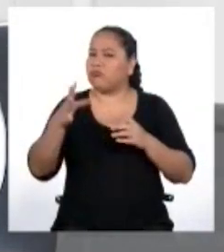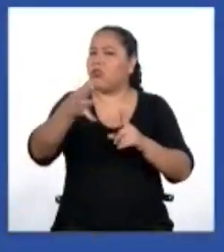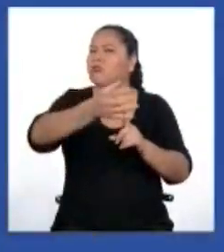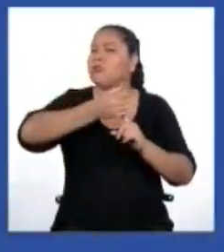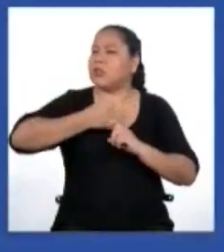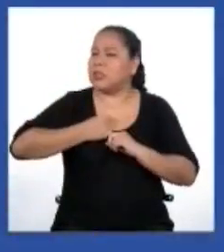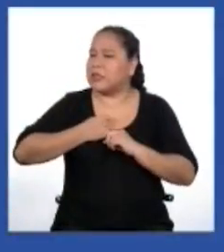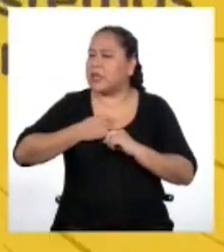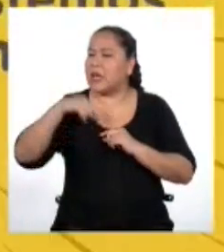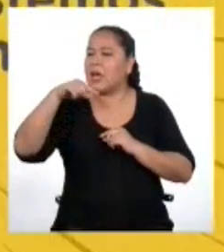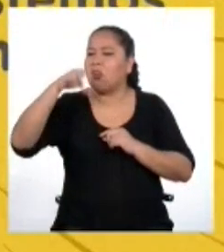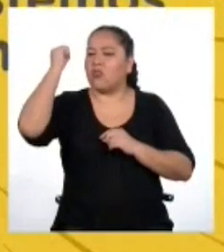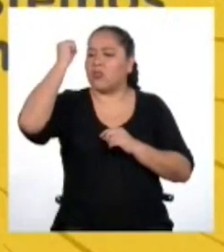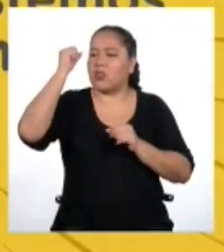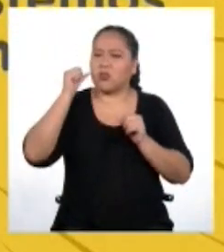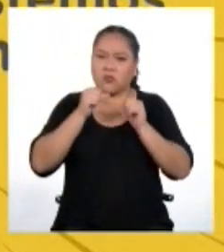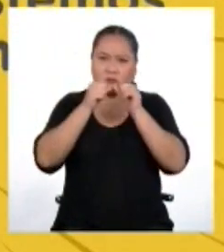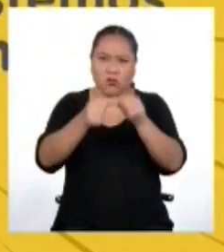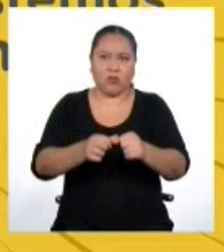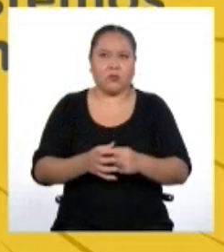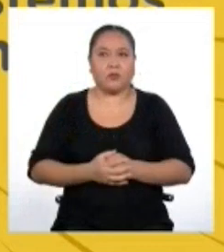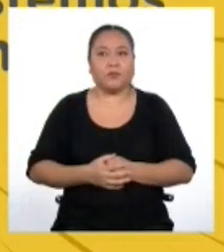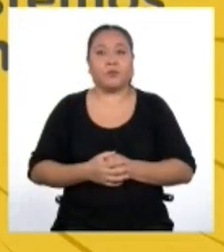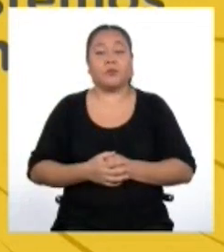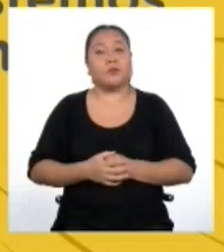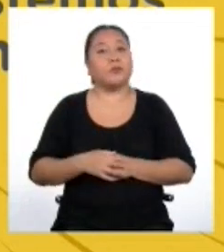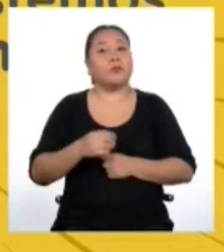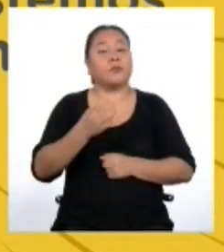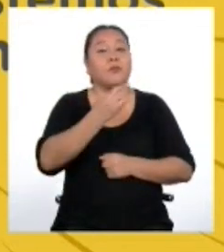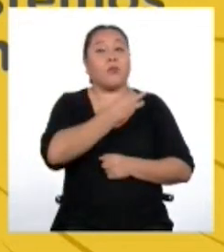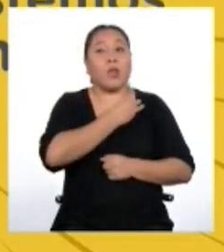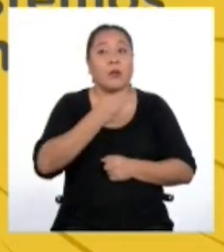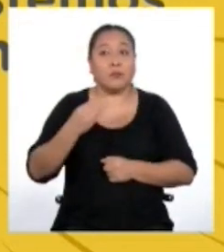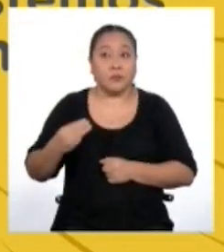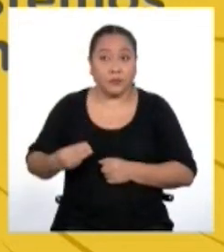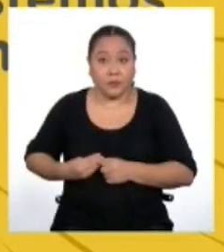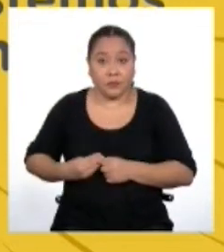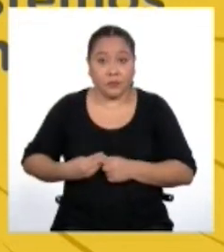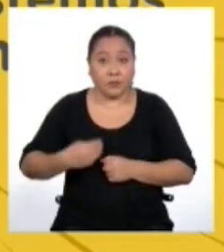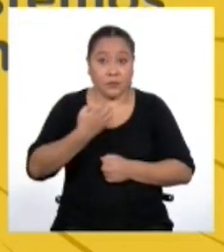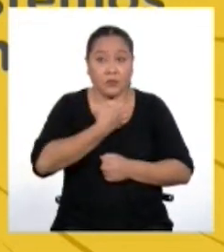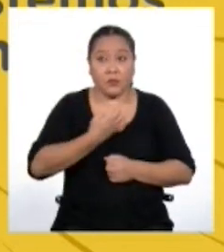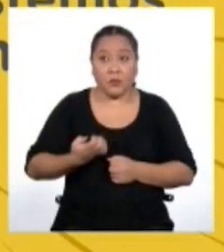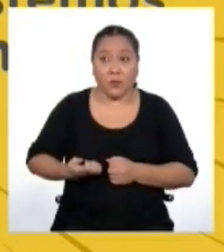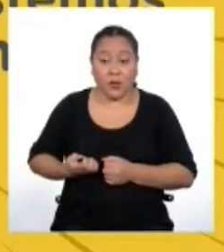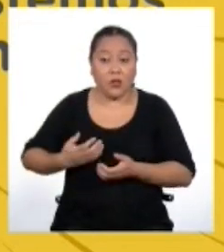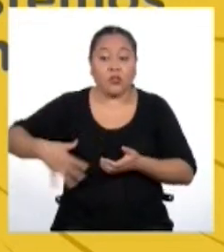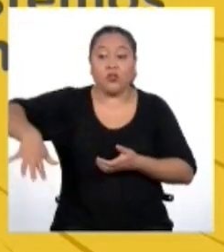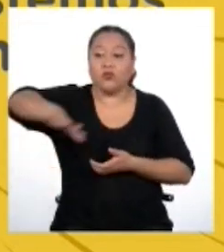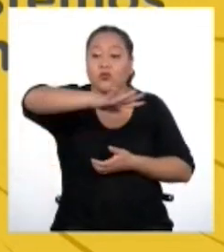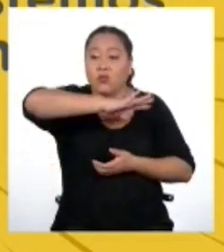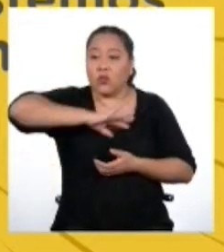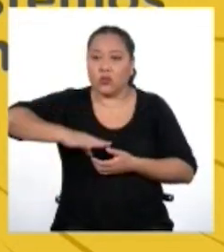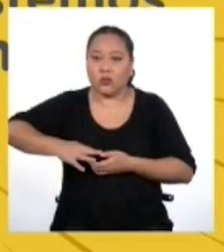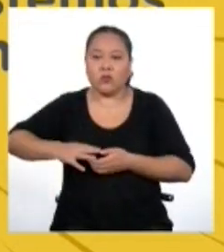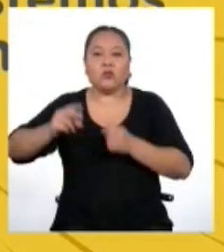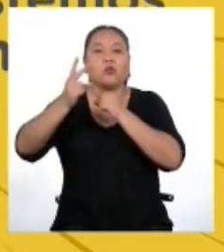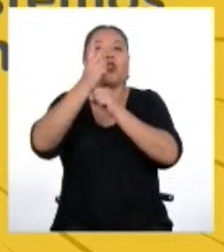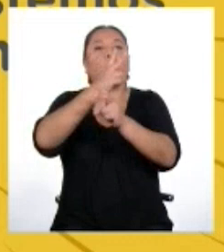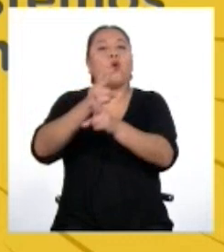de emergencia? El Ministerio Público y todos los organismos autónomos velan por nuestros derechos